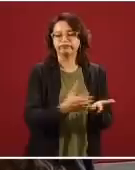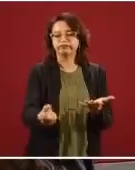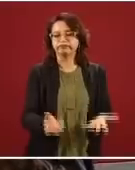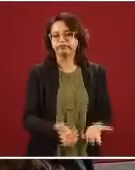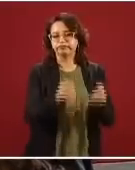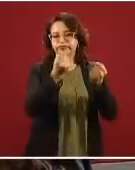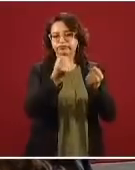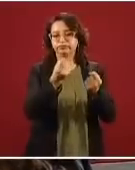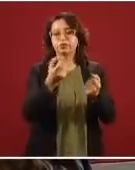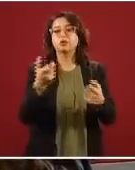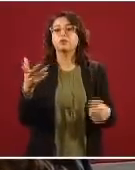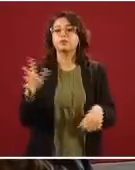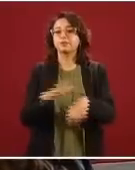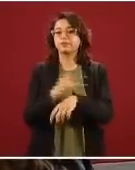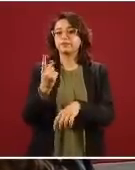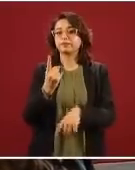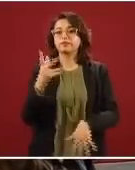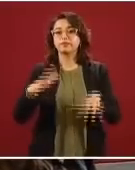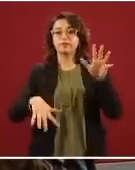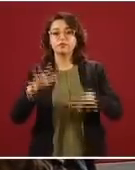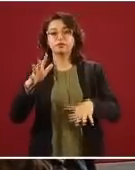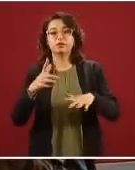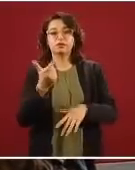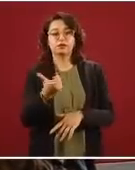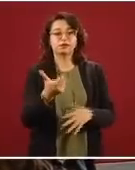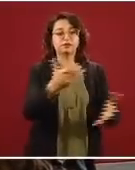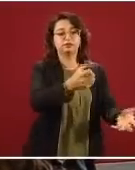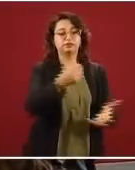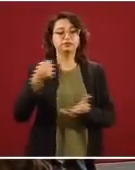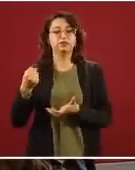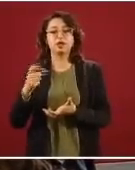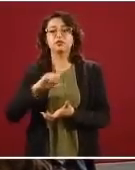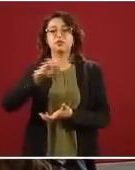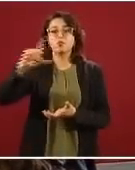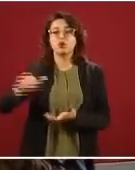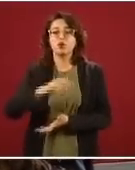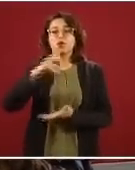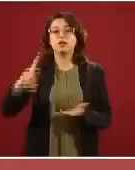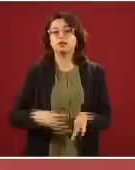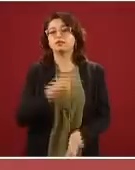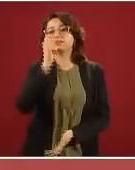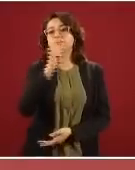incluso se devolvía el dinero a los delincuentes.